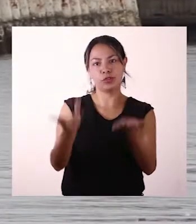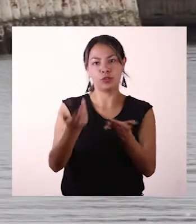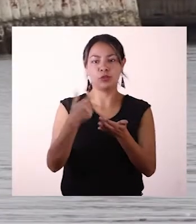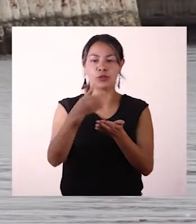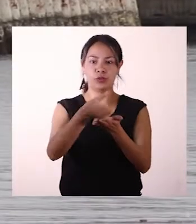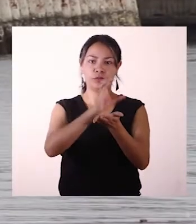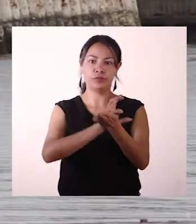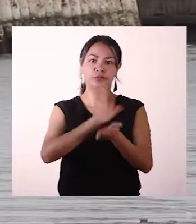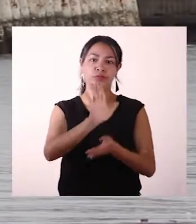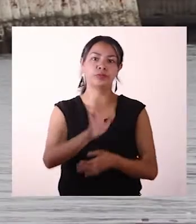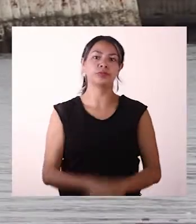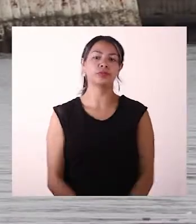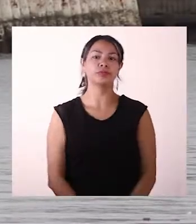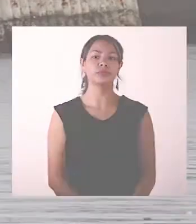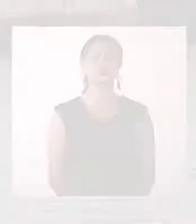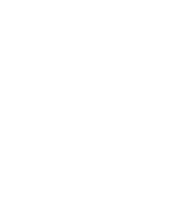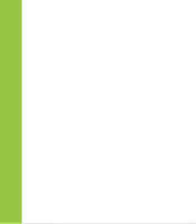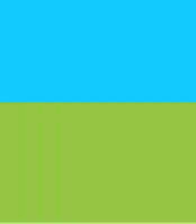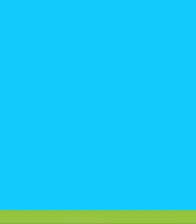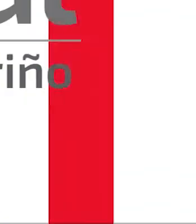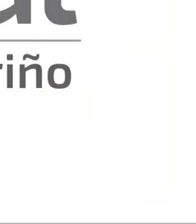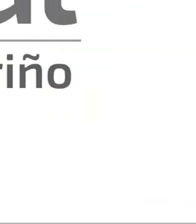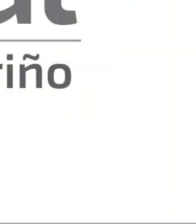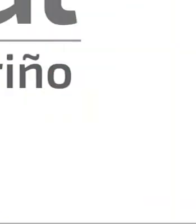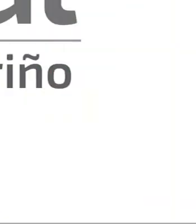en la capital del Pacífico nariñense.